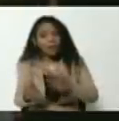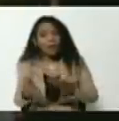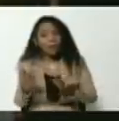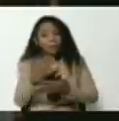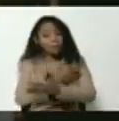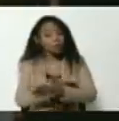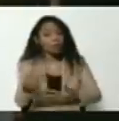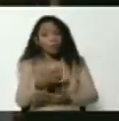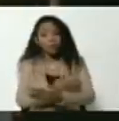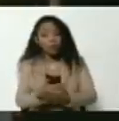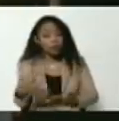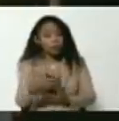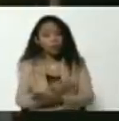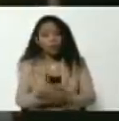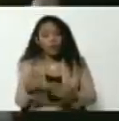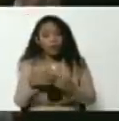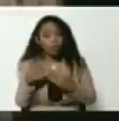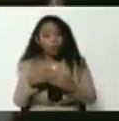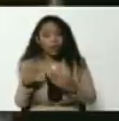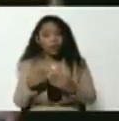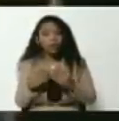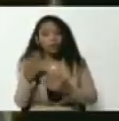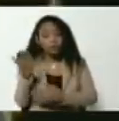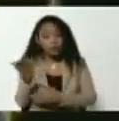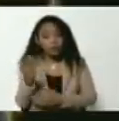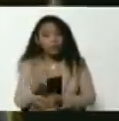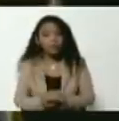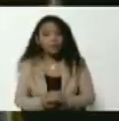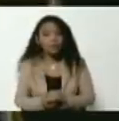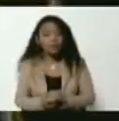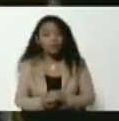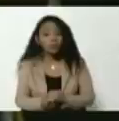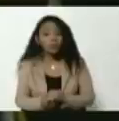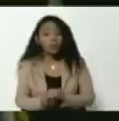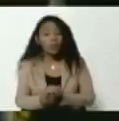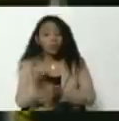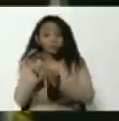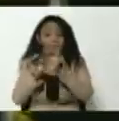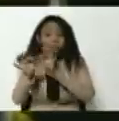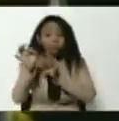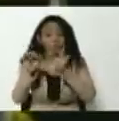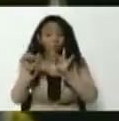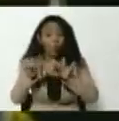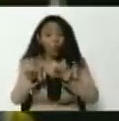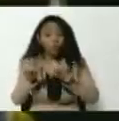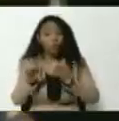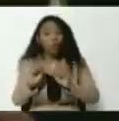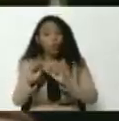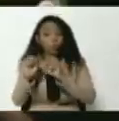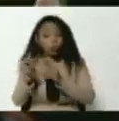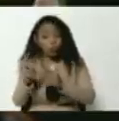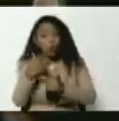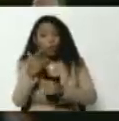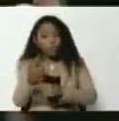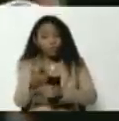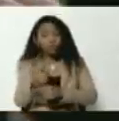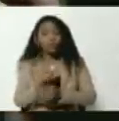millones y millones y millones de dólares. Usted lo describió hoy en otras oportunidades.